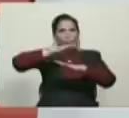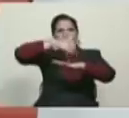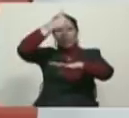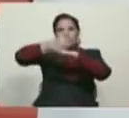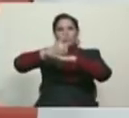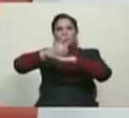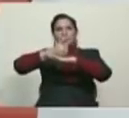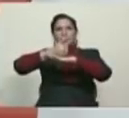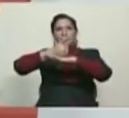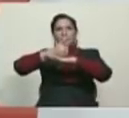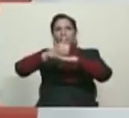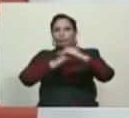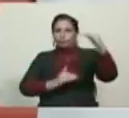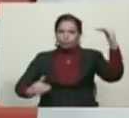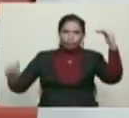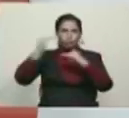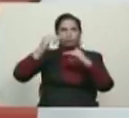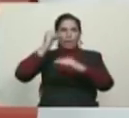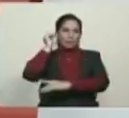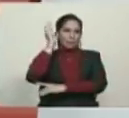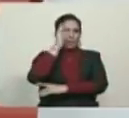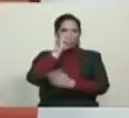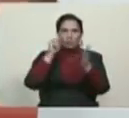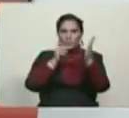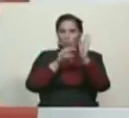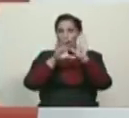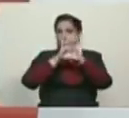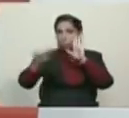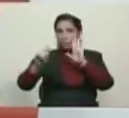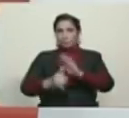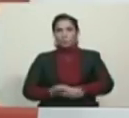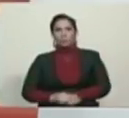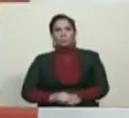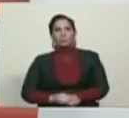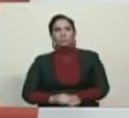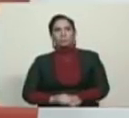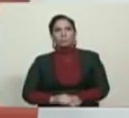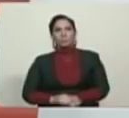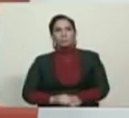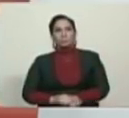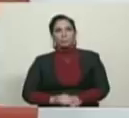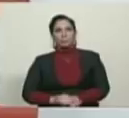y plenipotenciaria Asamblea Nacional Constituyente.